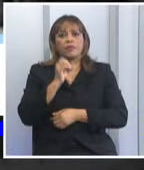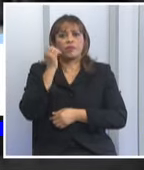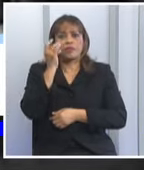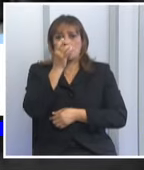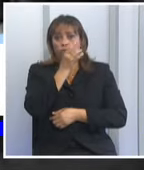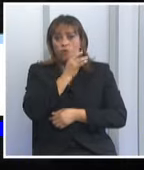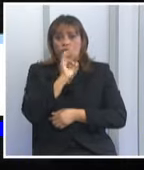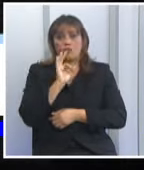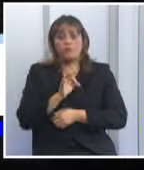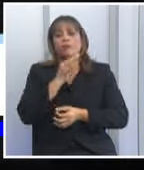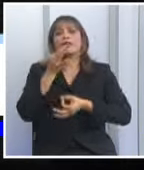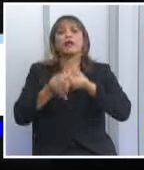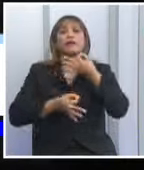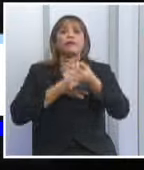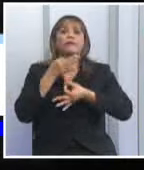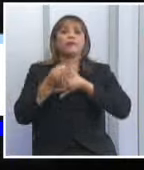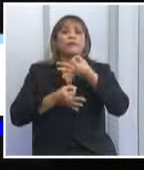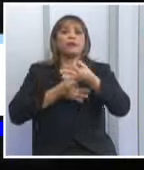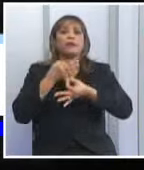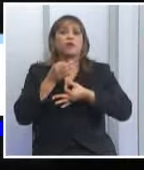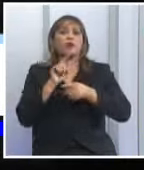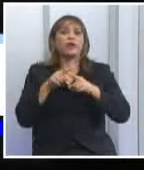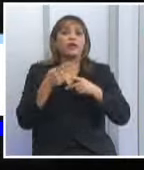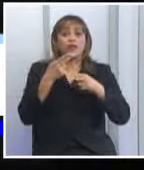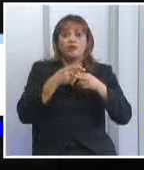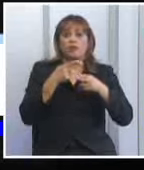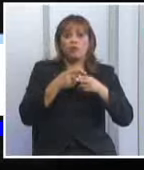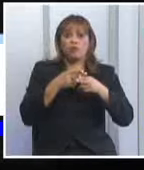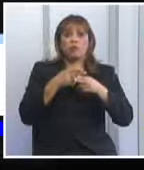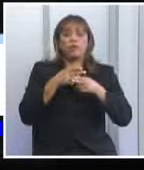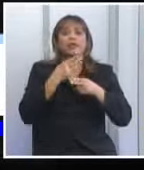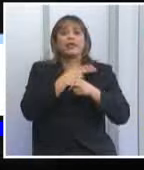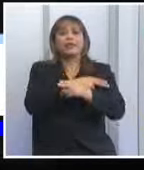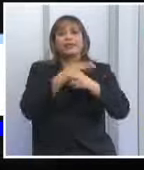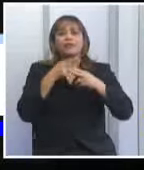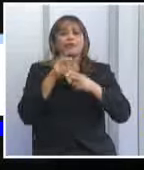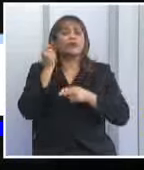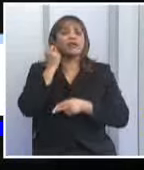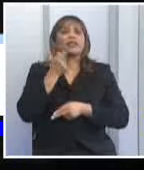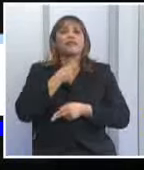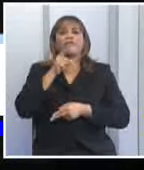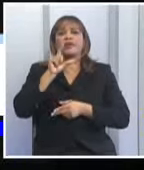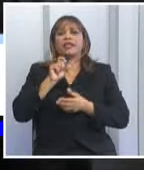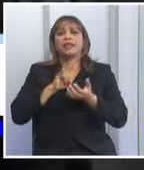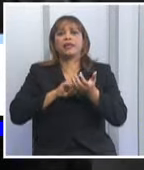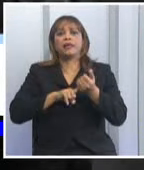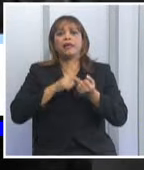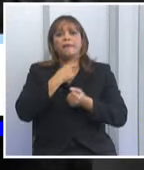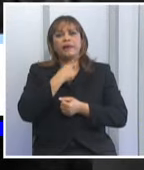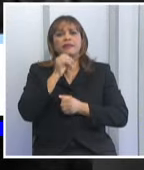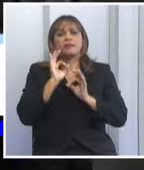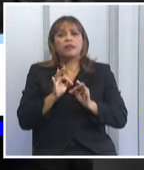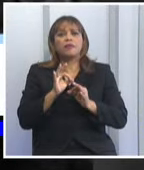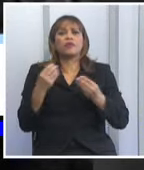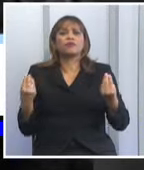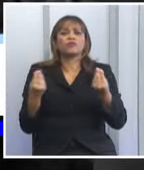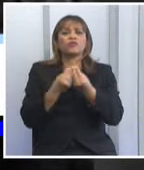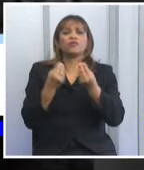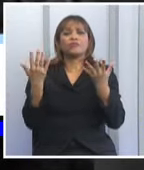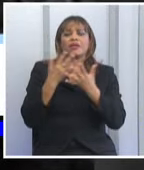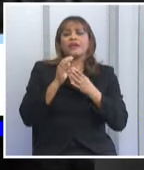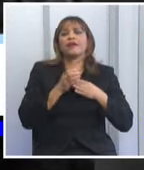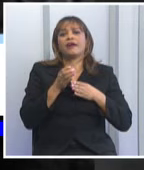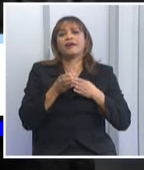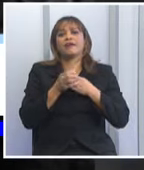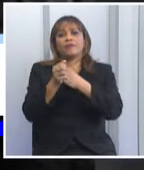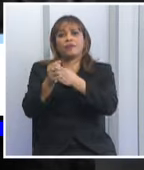Comité Central, Roberto Morales Ojeda, afirmó que el nombre y la historia de Felipe Guerra Matos estarán siempre ligados a Fidel y